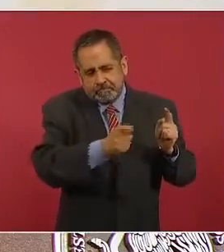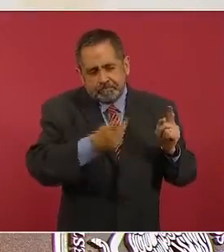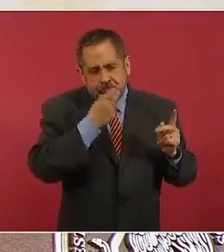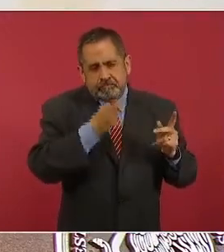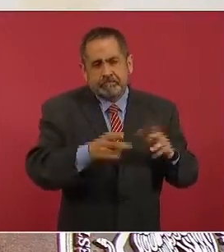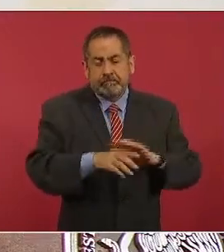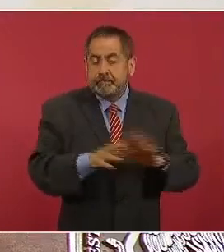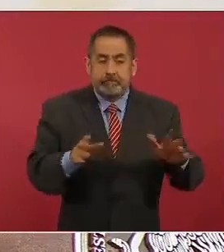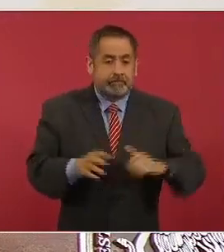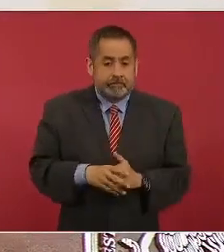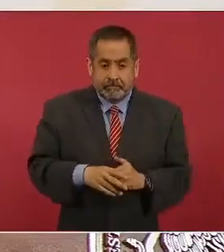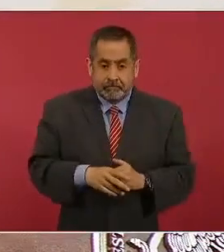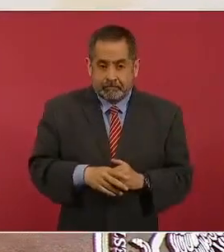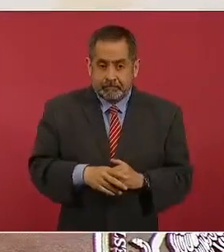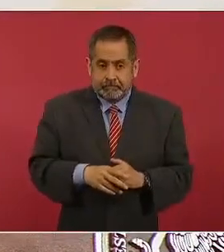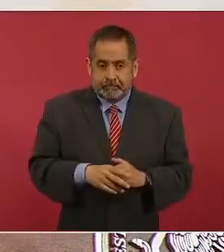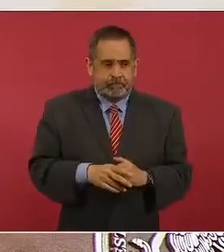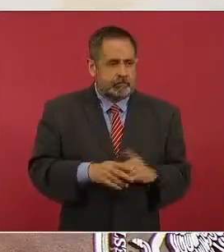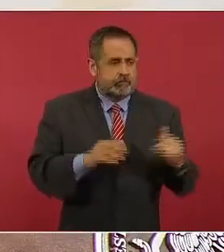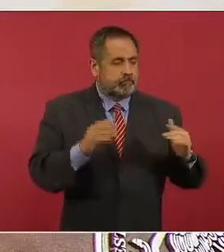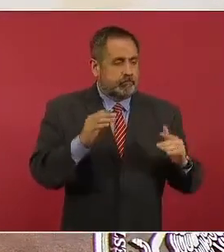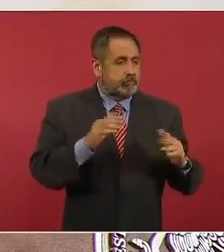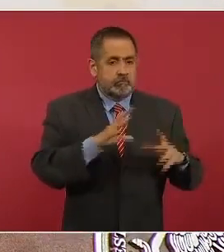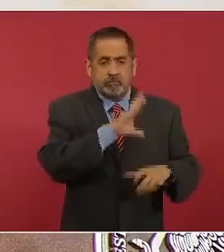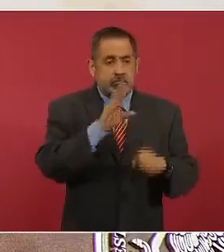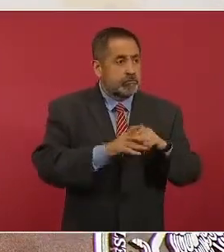porque no hay ningún contrapeso,